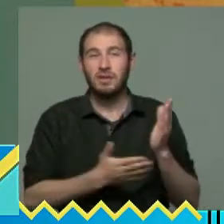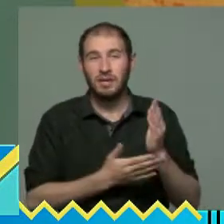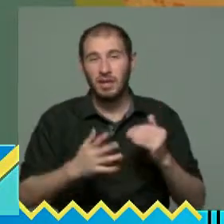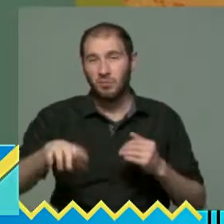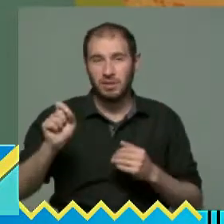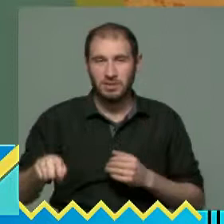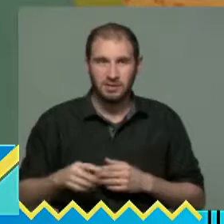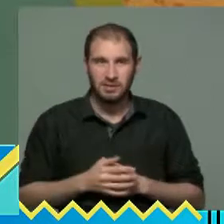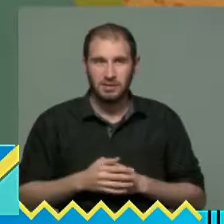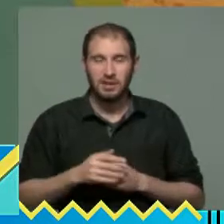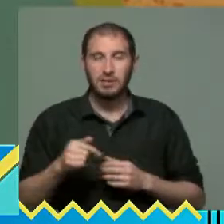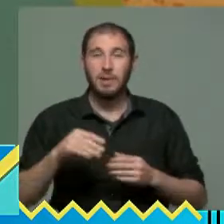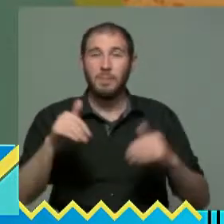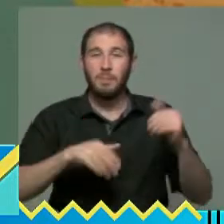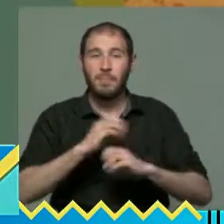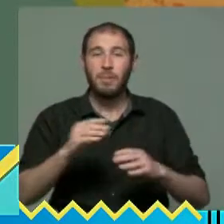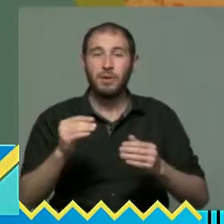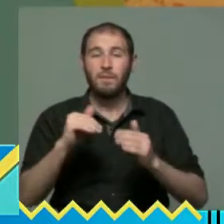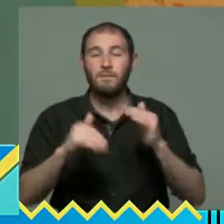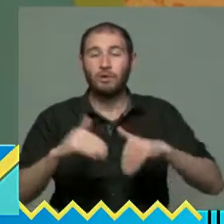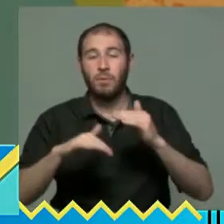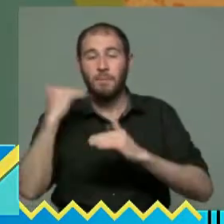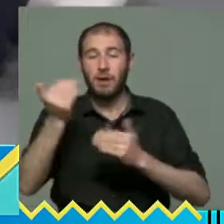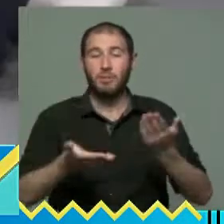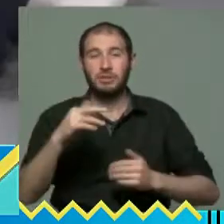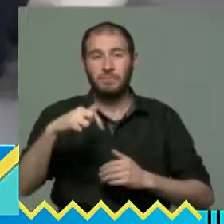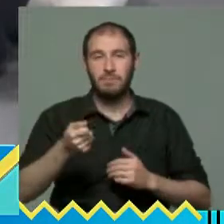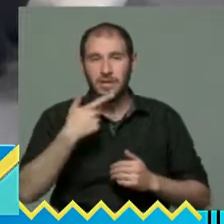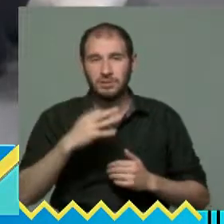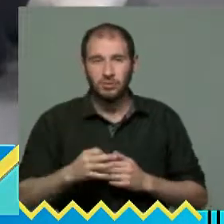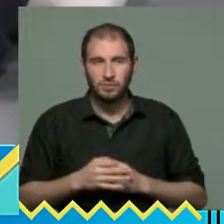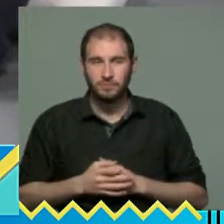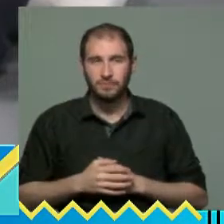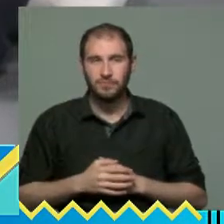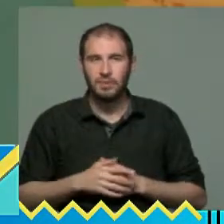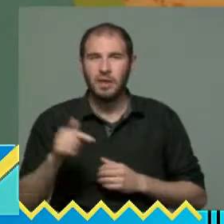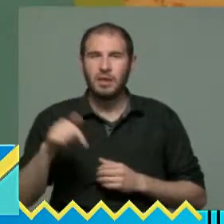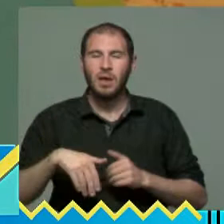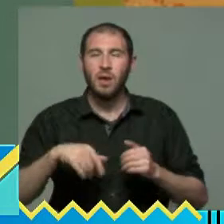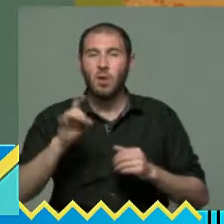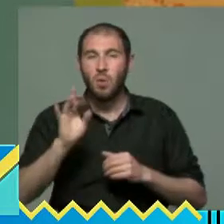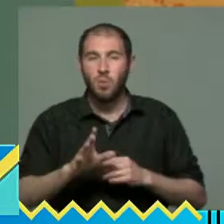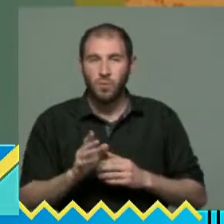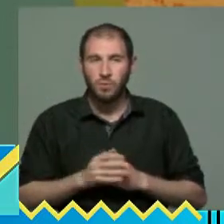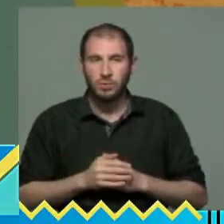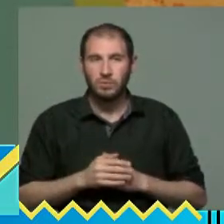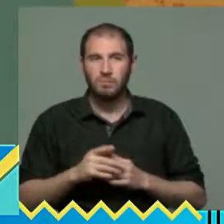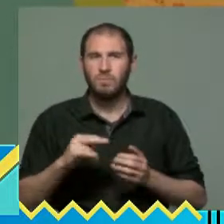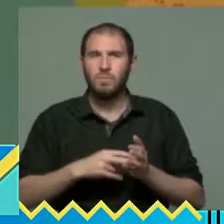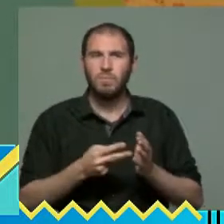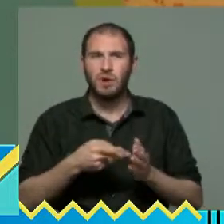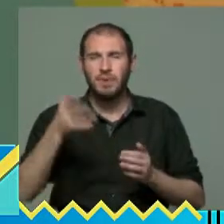espacio, no hizo una elección mala porque sacó más votos que en las PASO. O sea que tampoco tendría... Acá lo único que tienen un problema